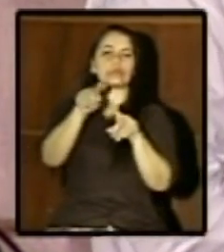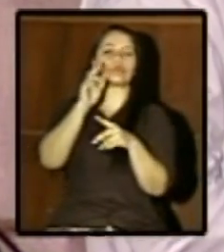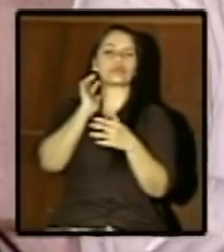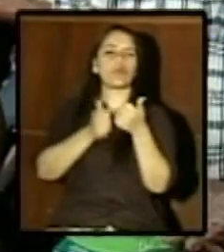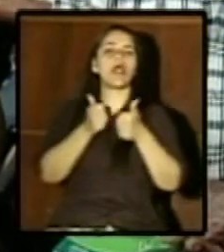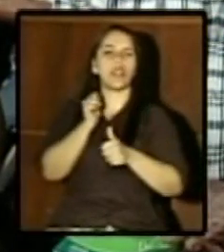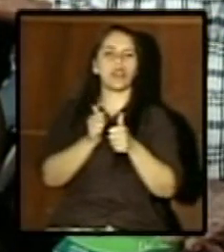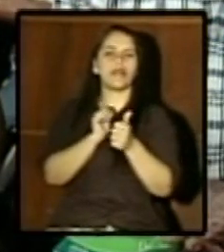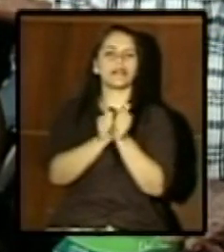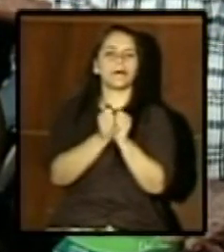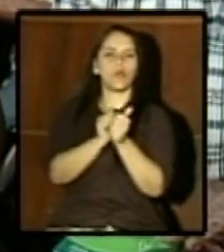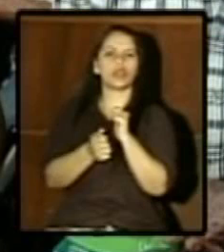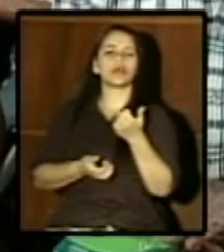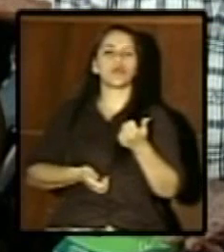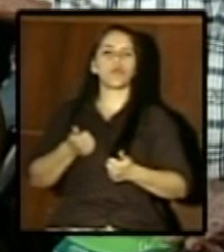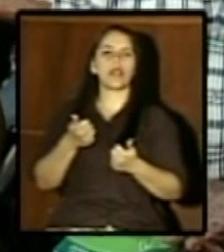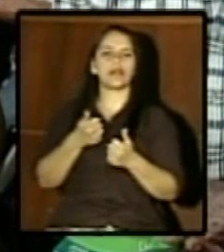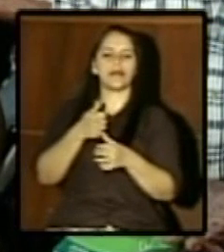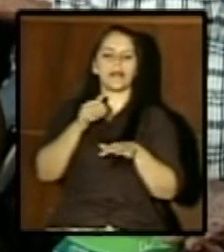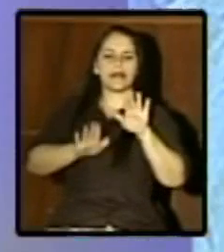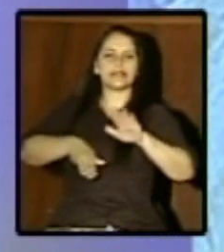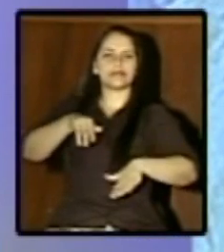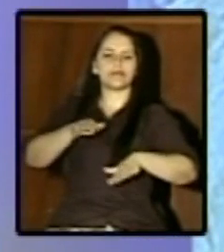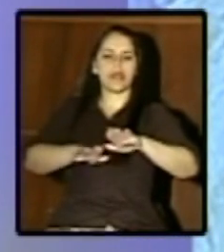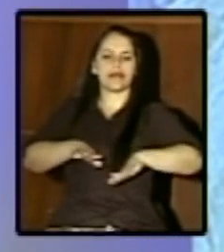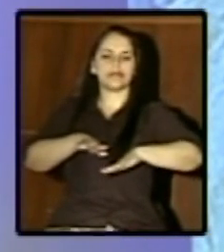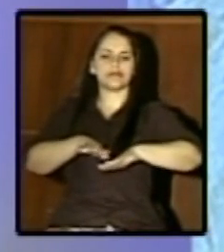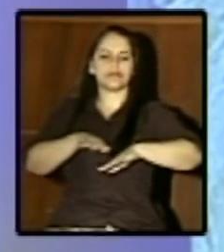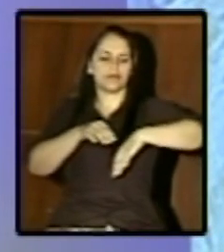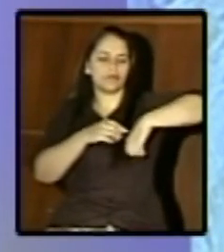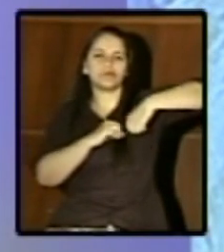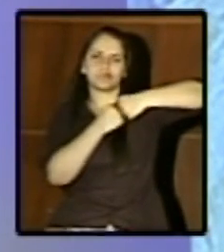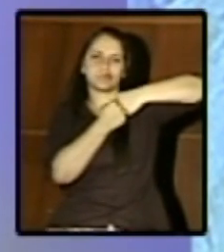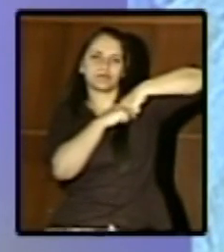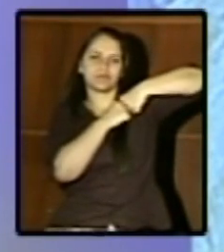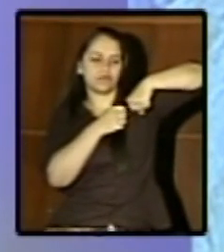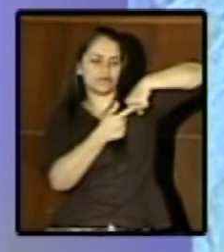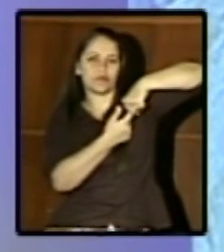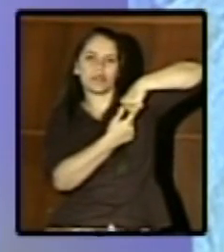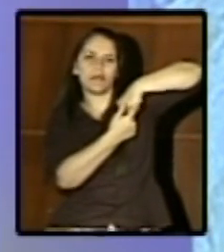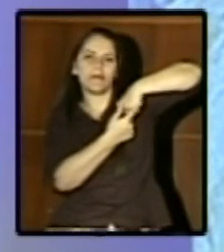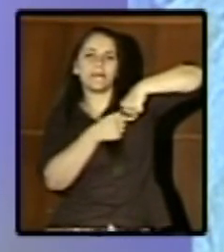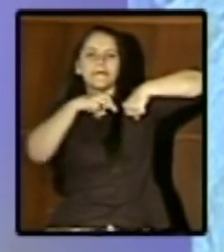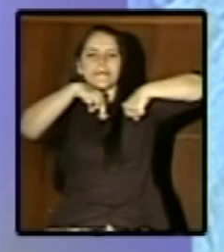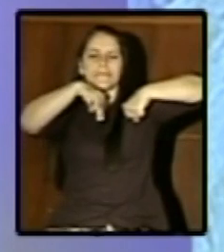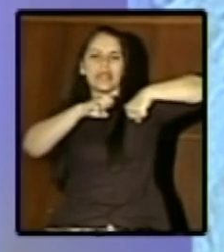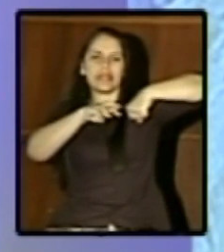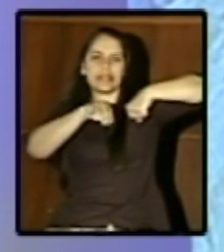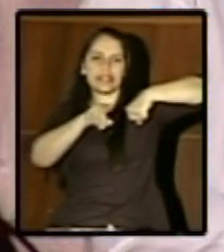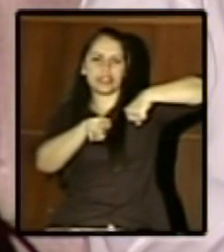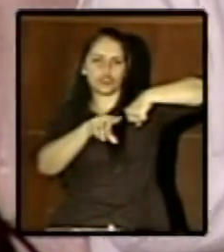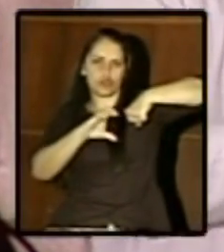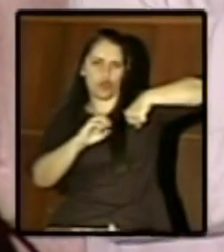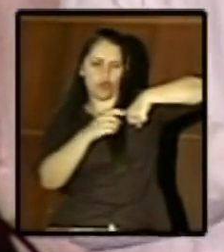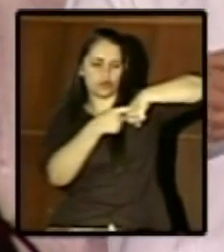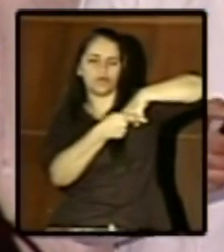pacientes que practican deporte, que se llaman los meniscos. Los meniscos son almohadillitas, hay un menisco por fuera, hay un menisco por